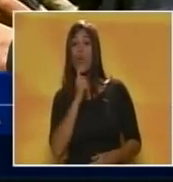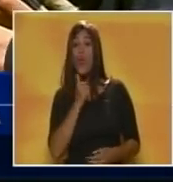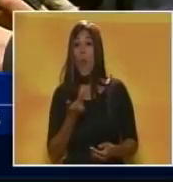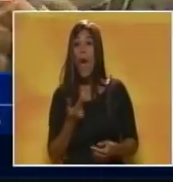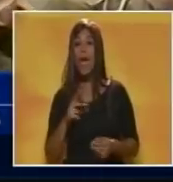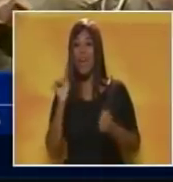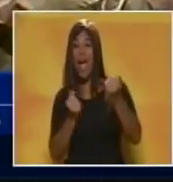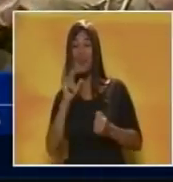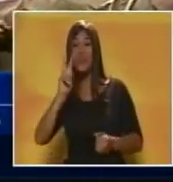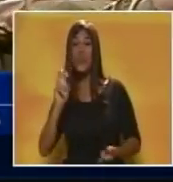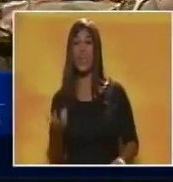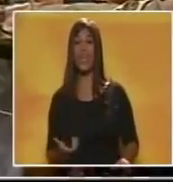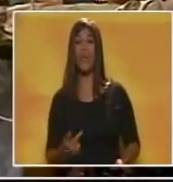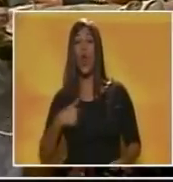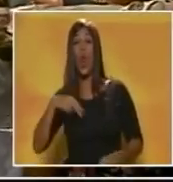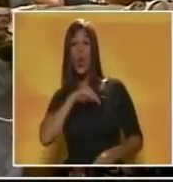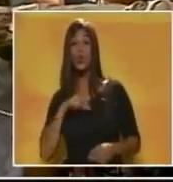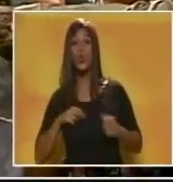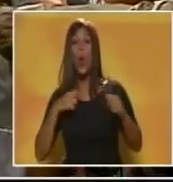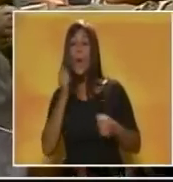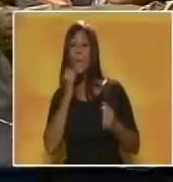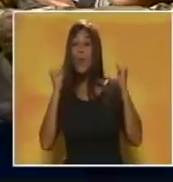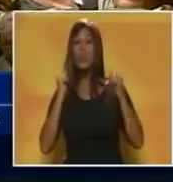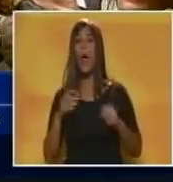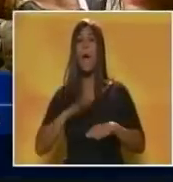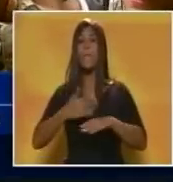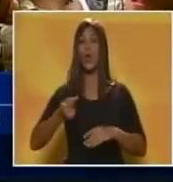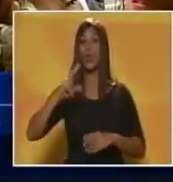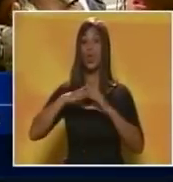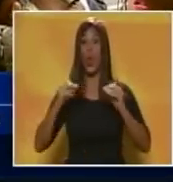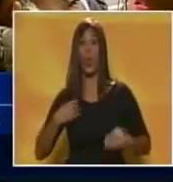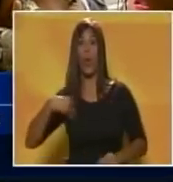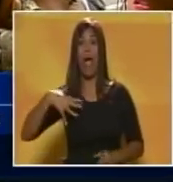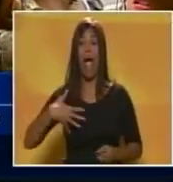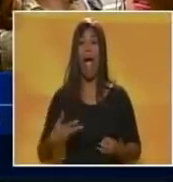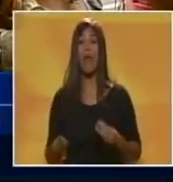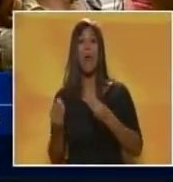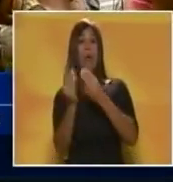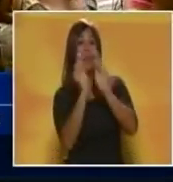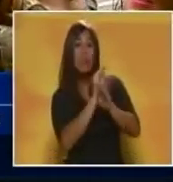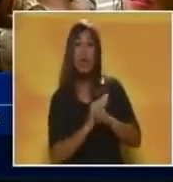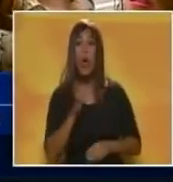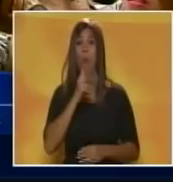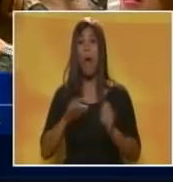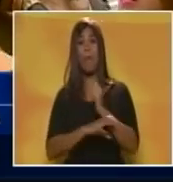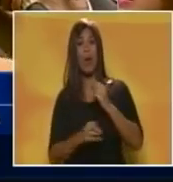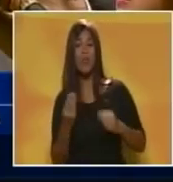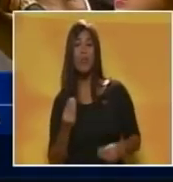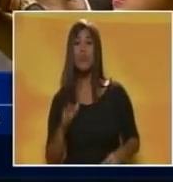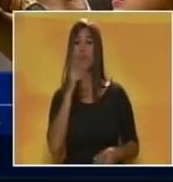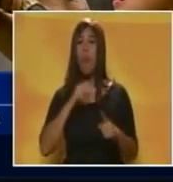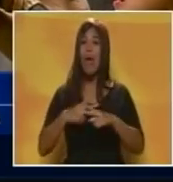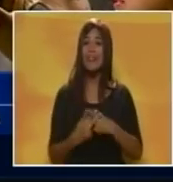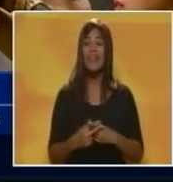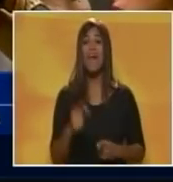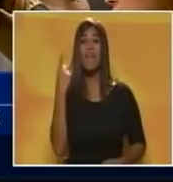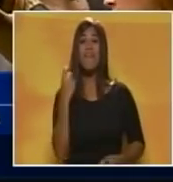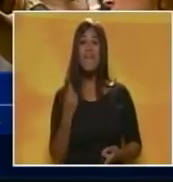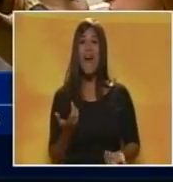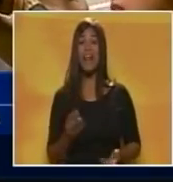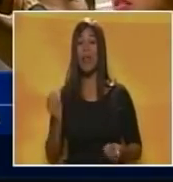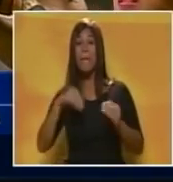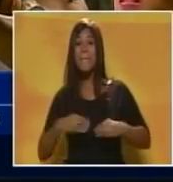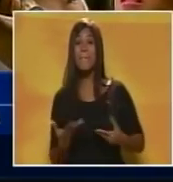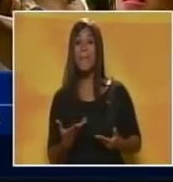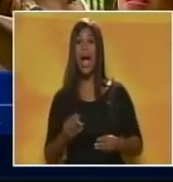unidad nueva. Estamos protestando por el alto costo de la vida, por la inseguridad, por la escasez de repuestos, por la falta de